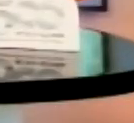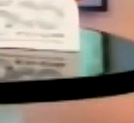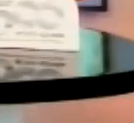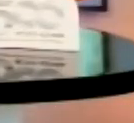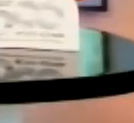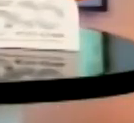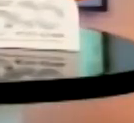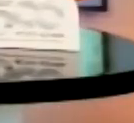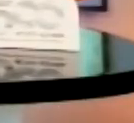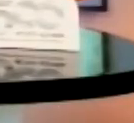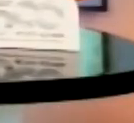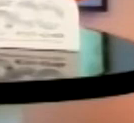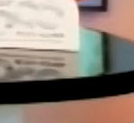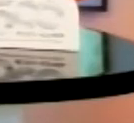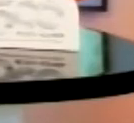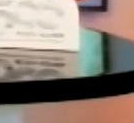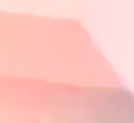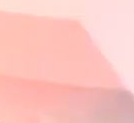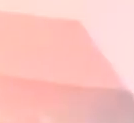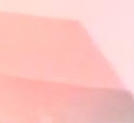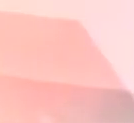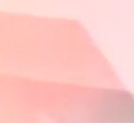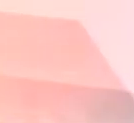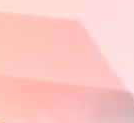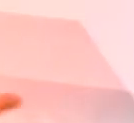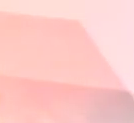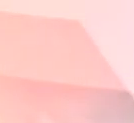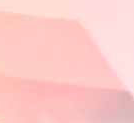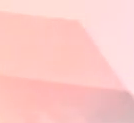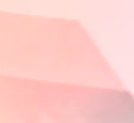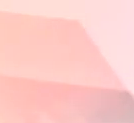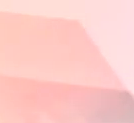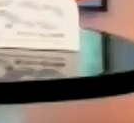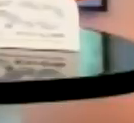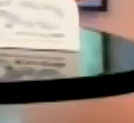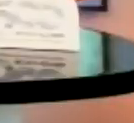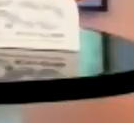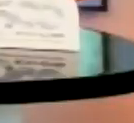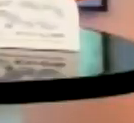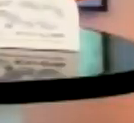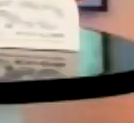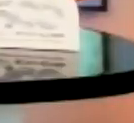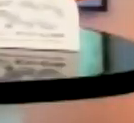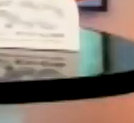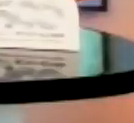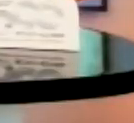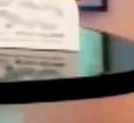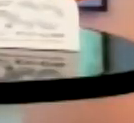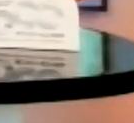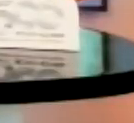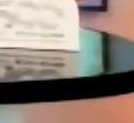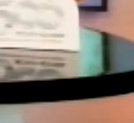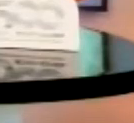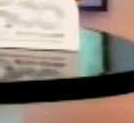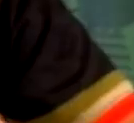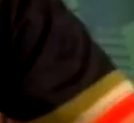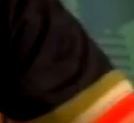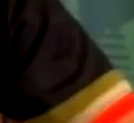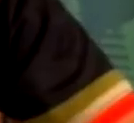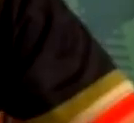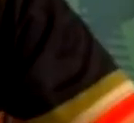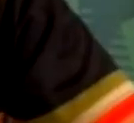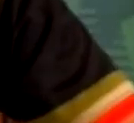están preparando ustedes todo en torno al toro bravo. Sí, es una carrera pro taurina, ¿no? Pro